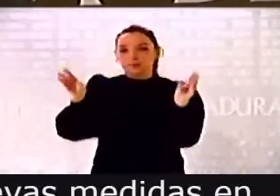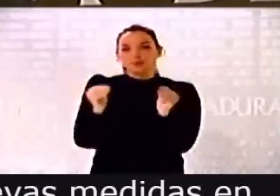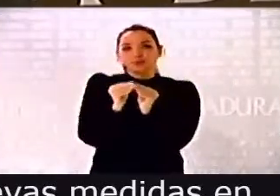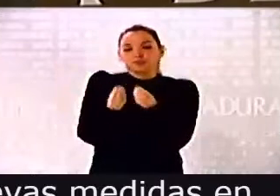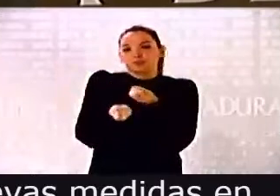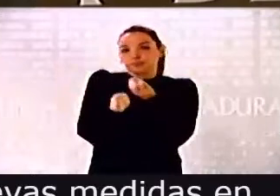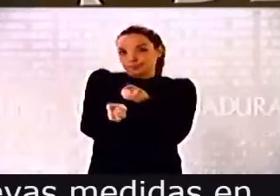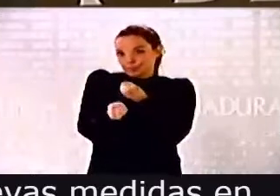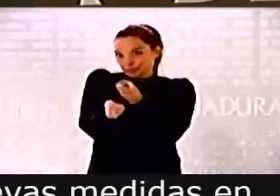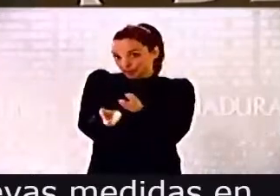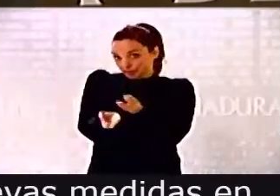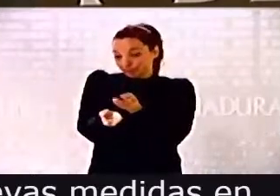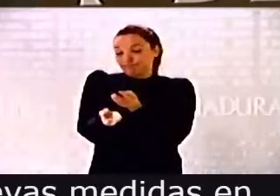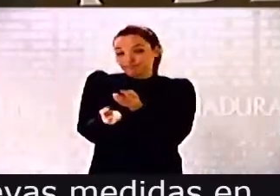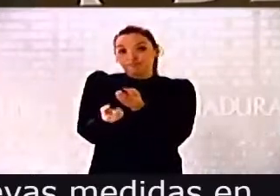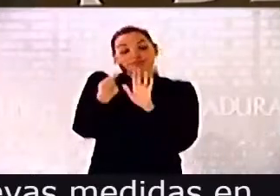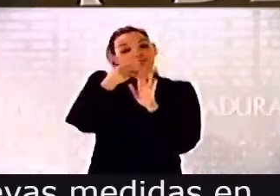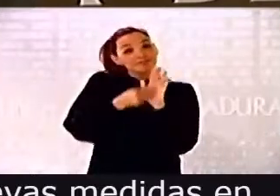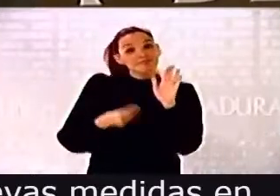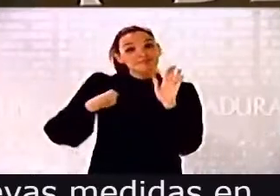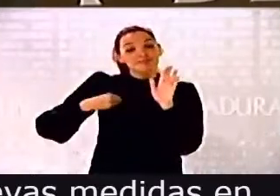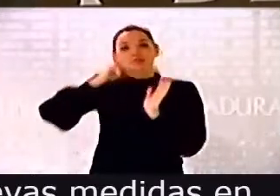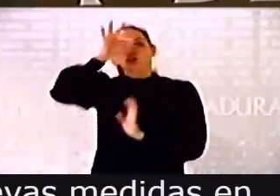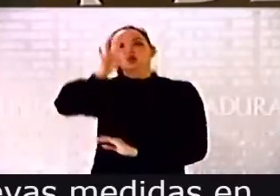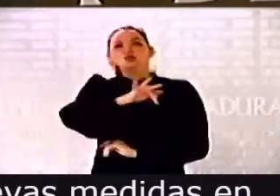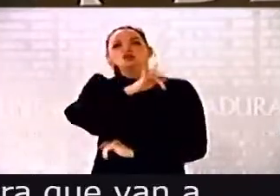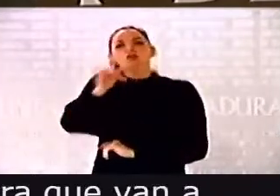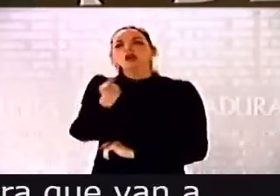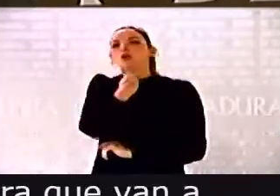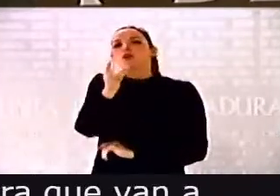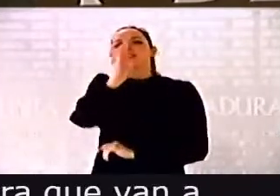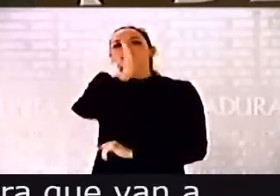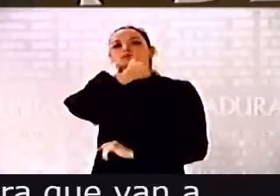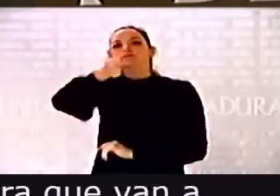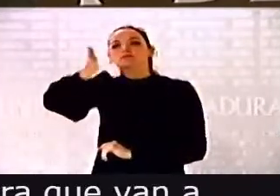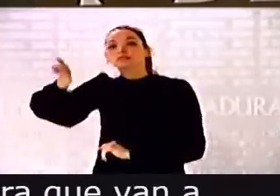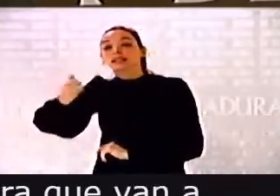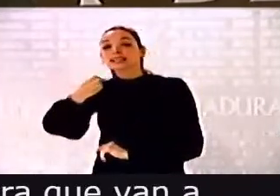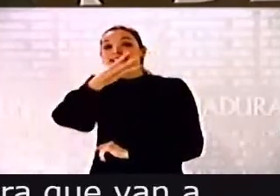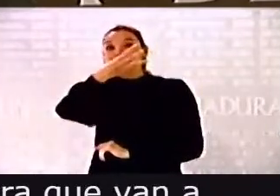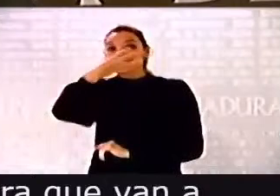ahora, y que van a afectar a un total de